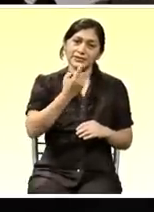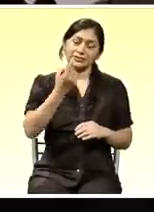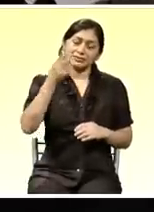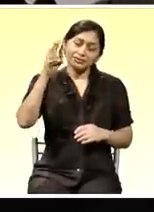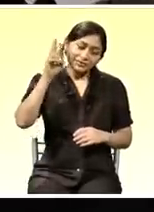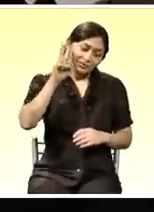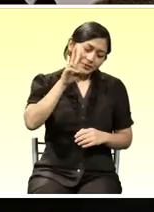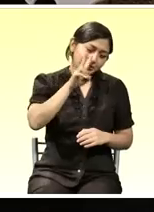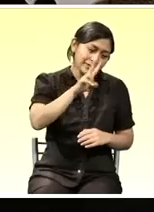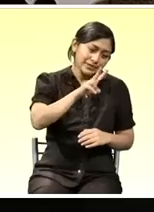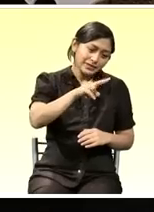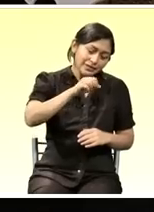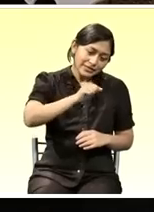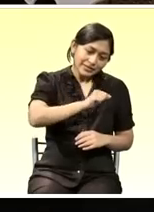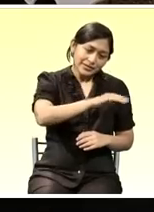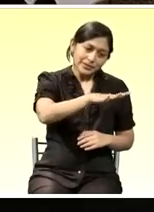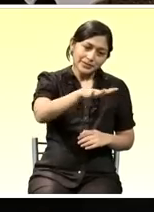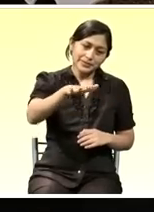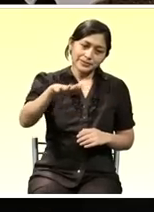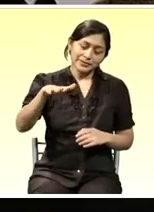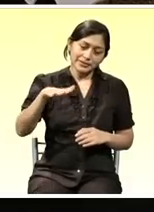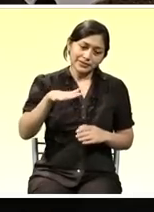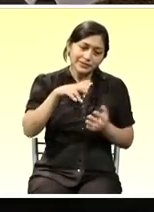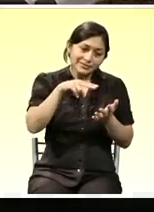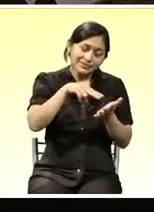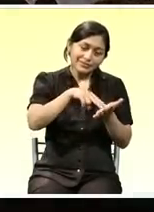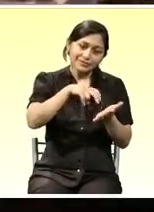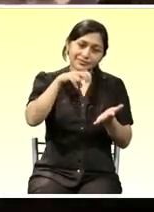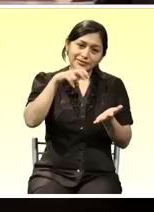Redentor del pueblo